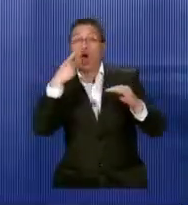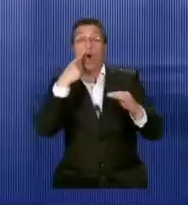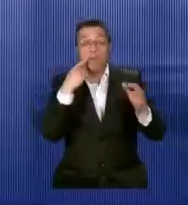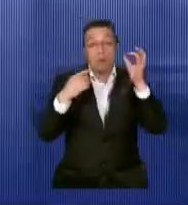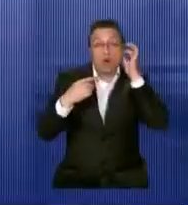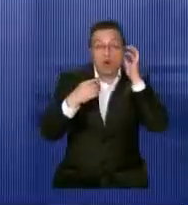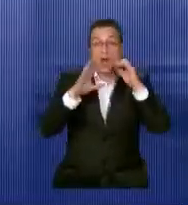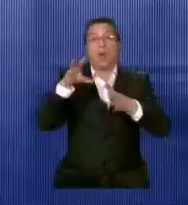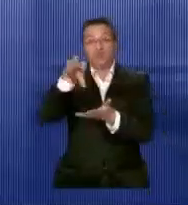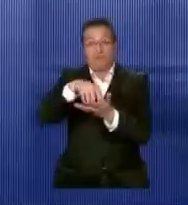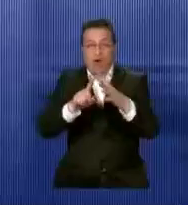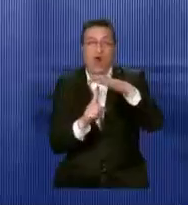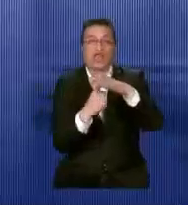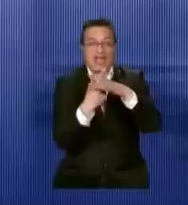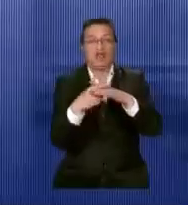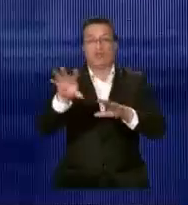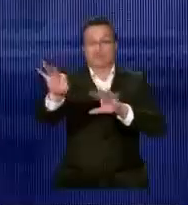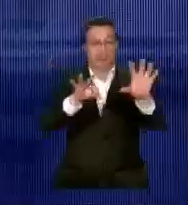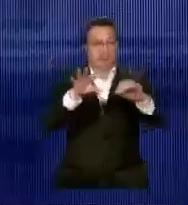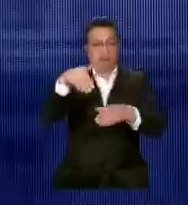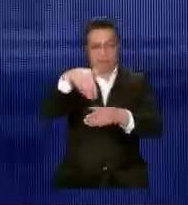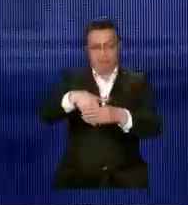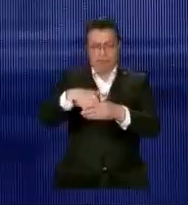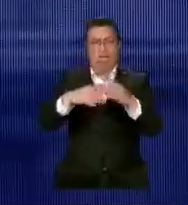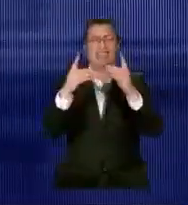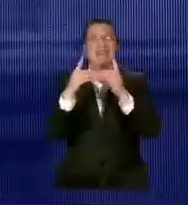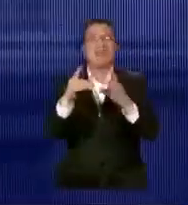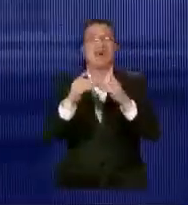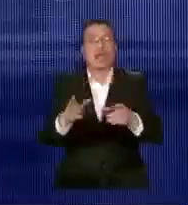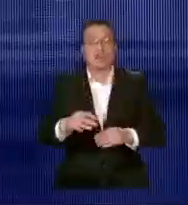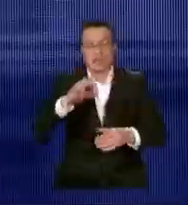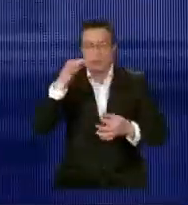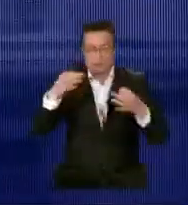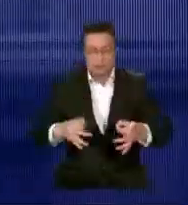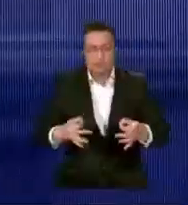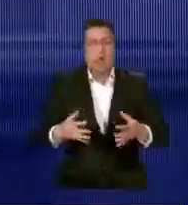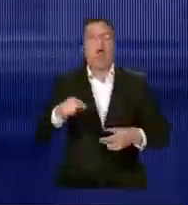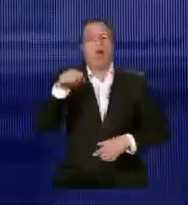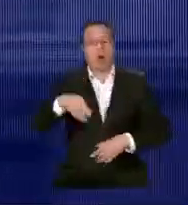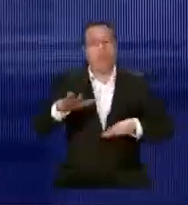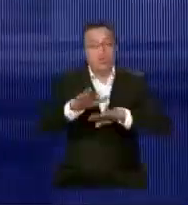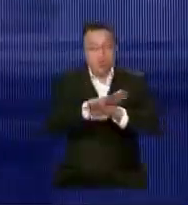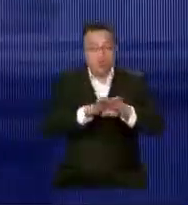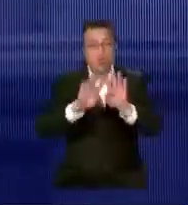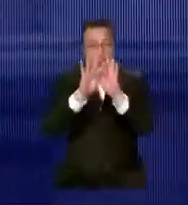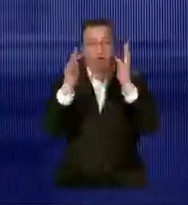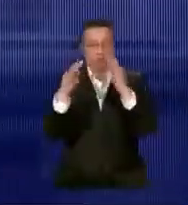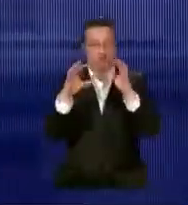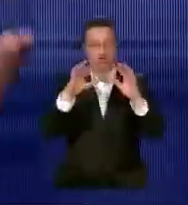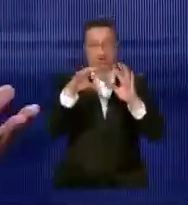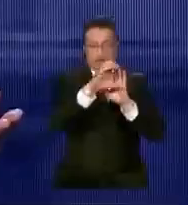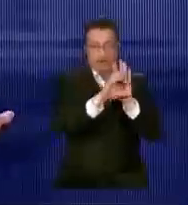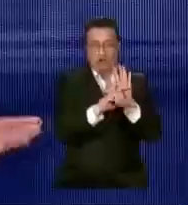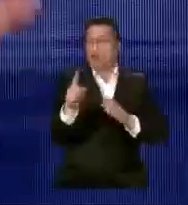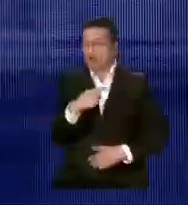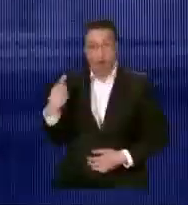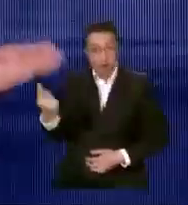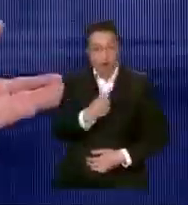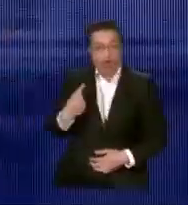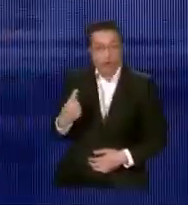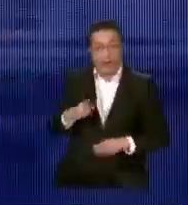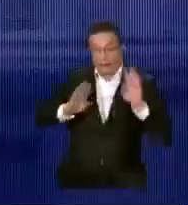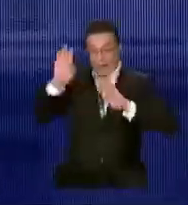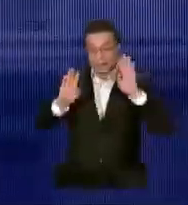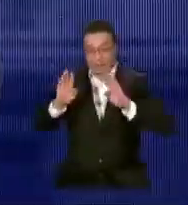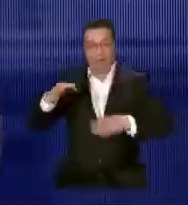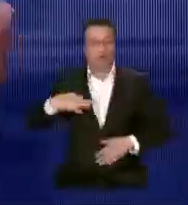pueblos originarios elegida democráticamente. Una tremenda oportunidad para Chile. Yo lo que llamo es a que cuidemos la convención, todos, nosotros,